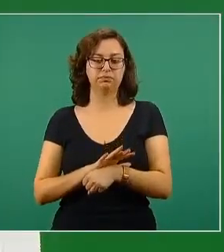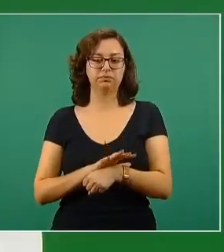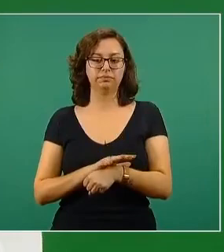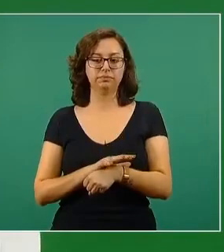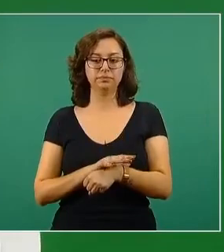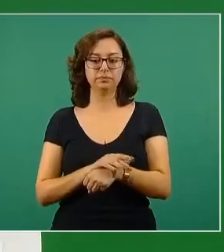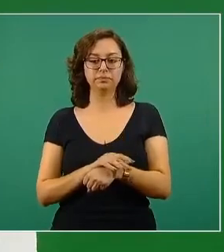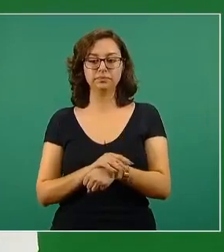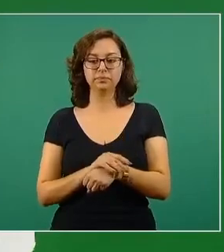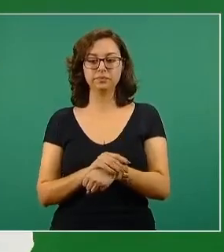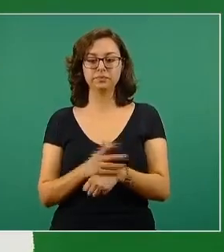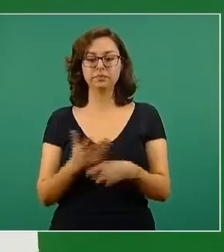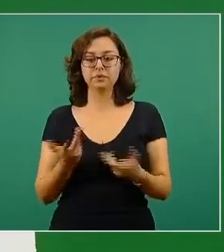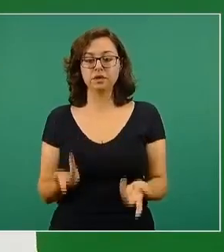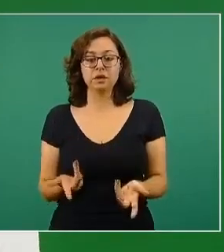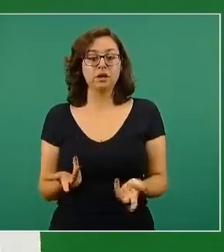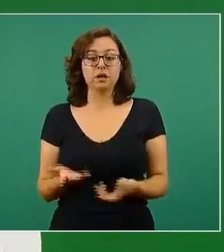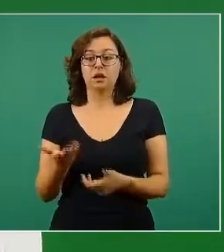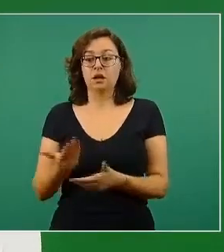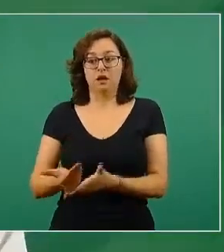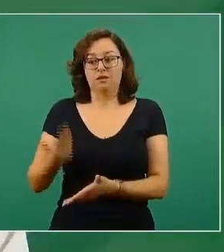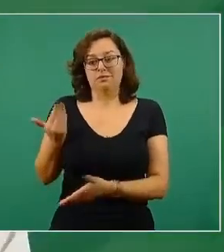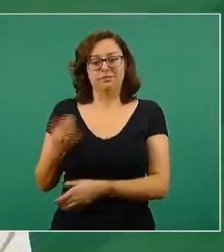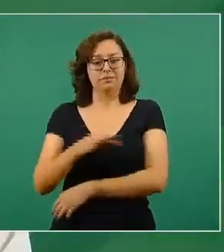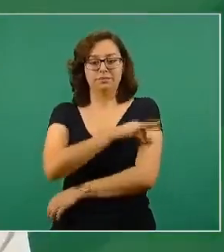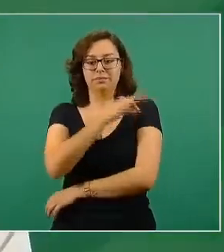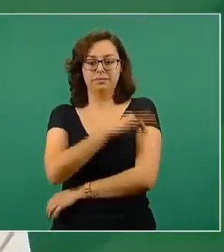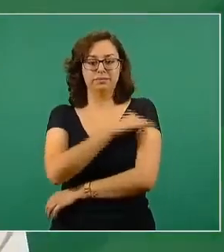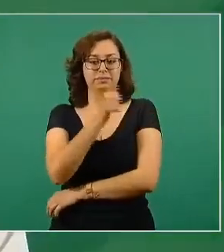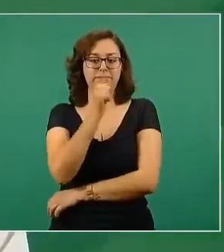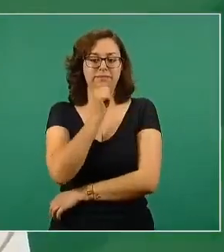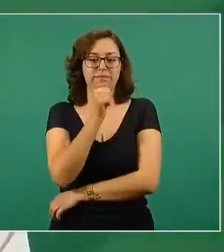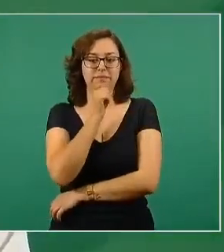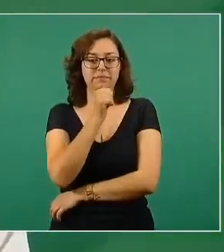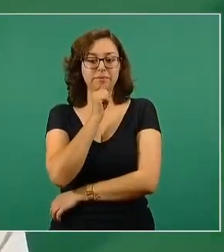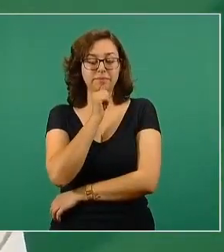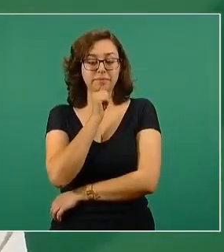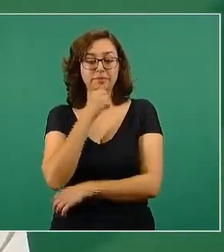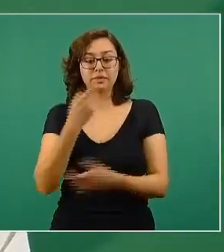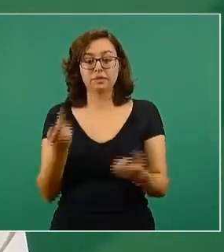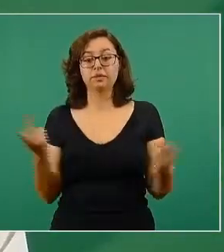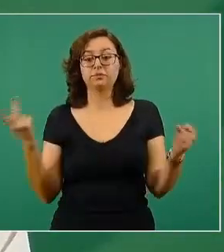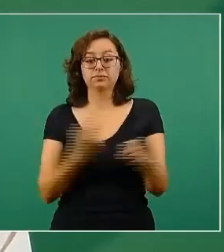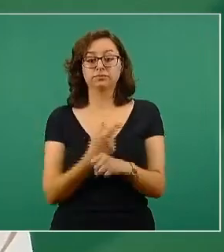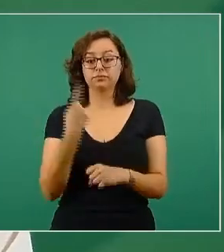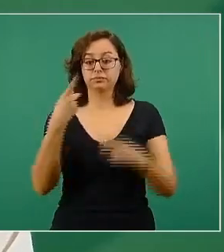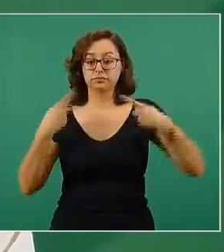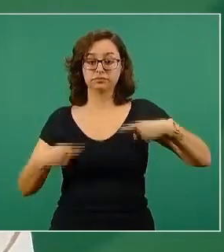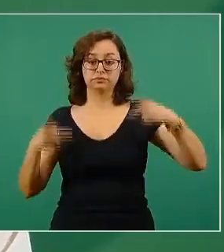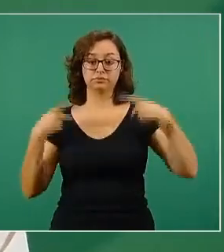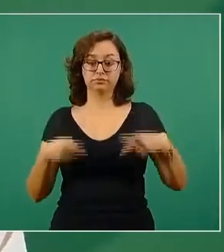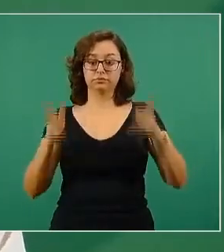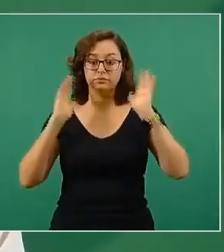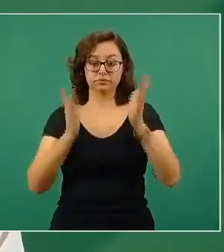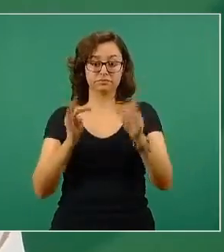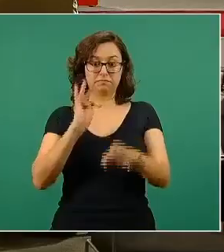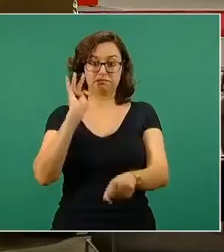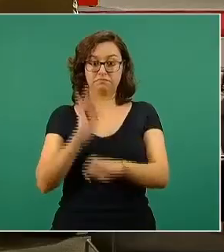exposición al virus. En ese momento no había vacunas, entonces la única razón por la que una persona tuviera anticuerpos era porque tenía